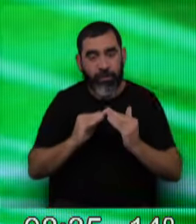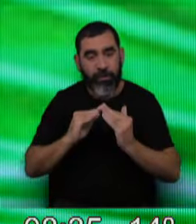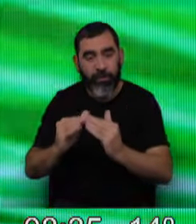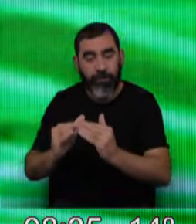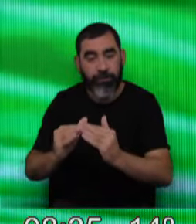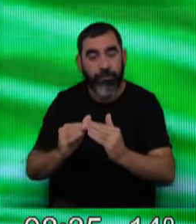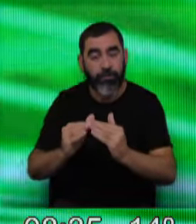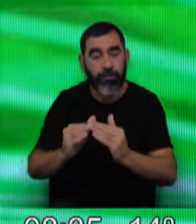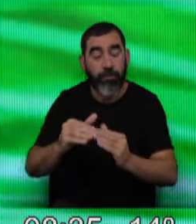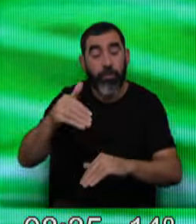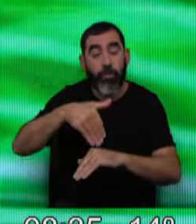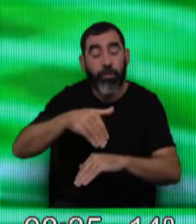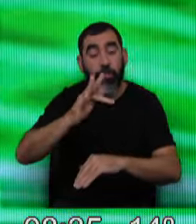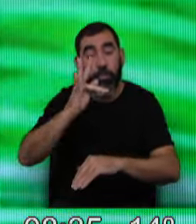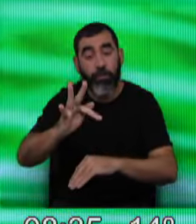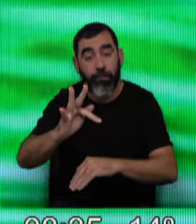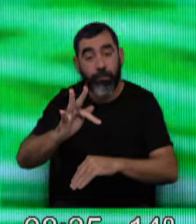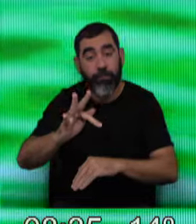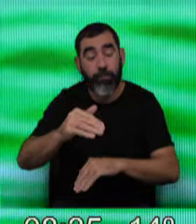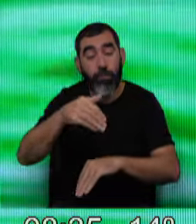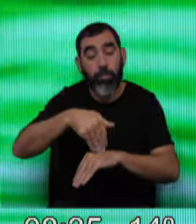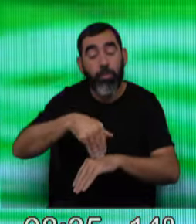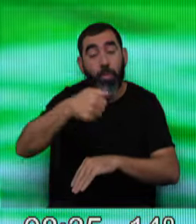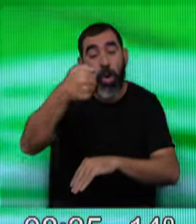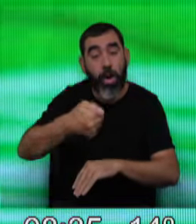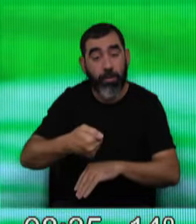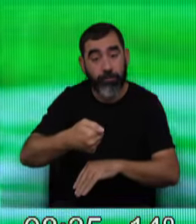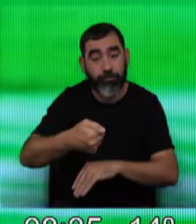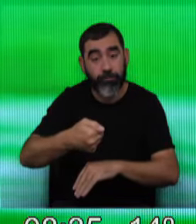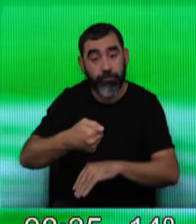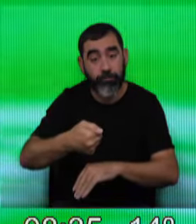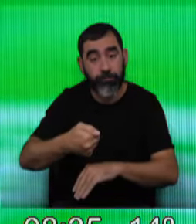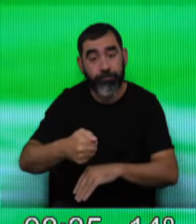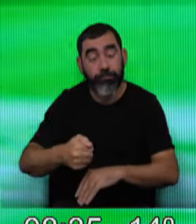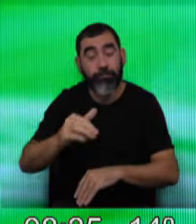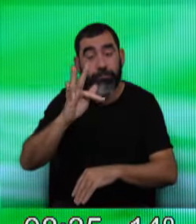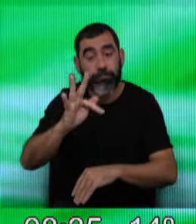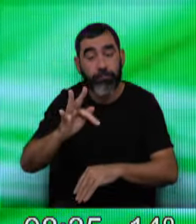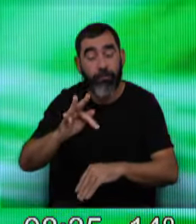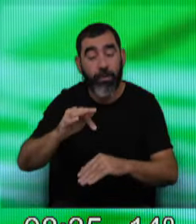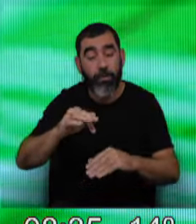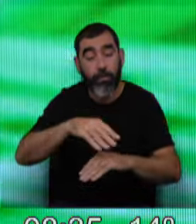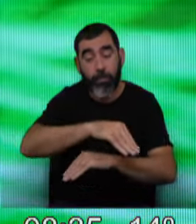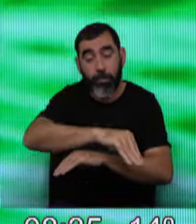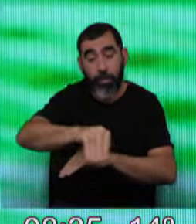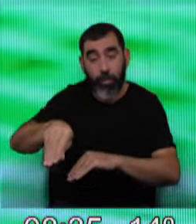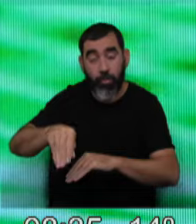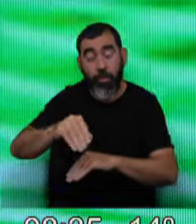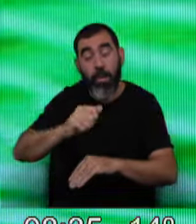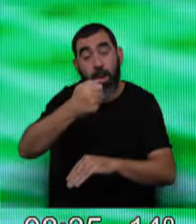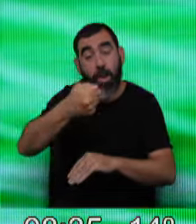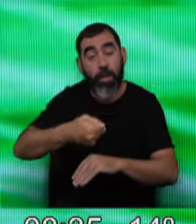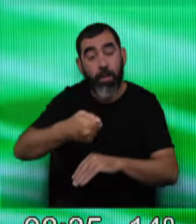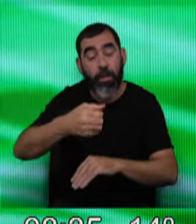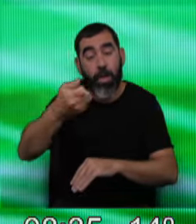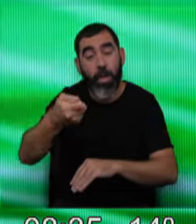cuenca Casavalle, uh-huh, el municipio F y el municipio A, en el F está el Programa Integral Metropolitano y en el municipio A está